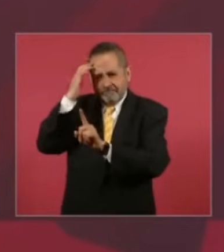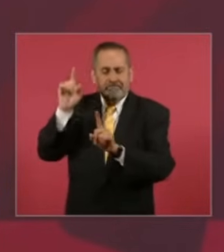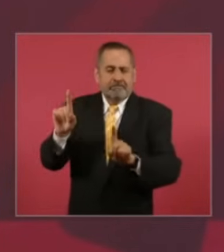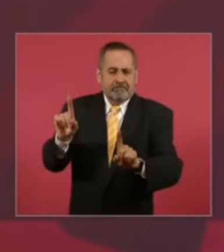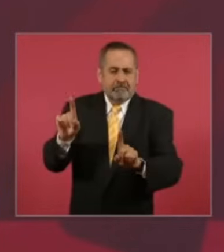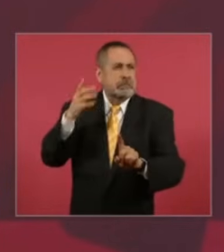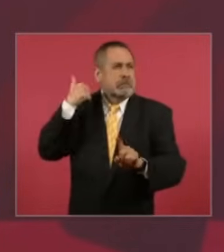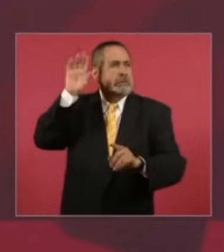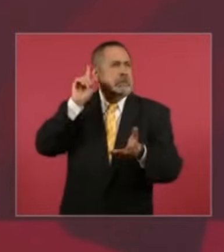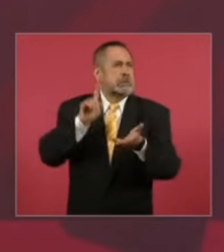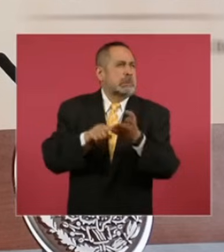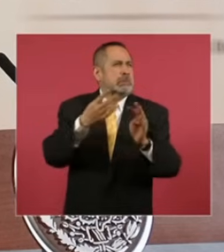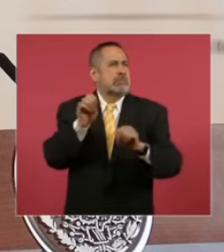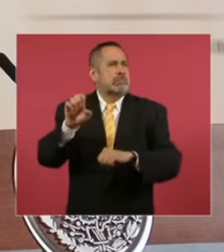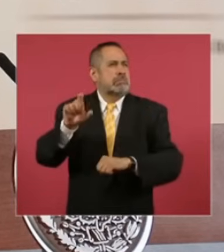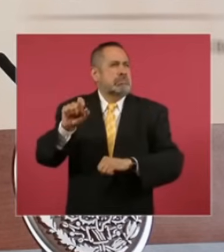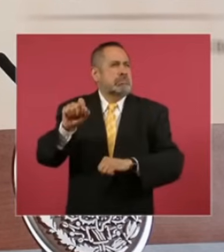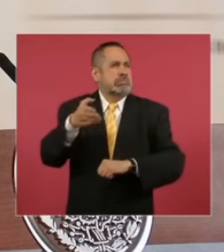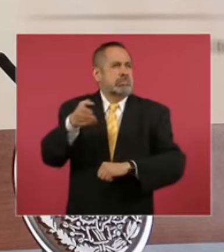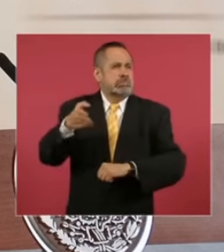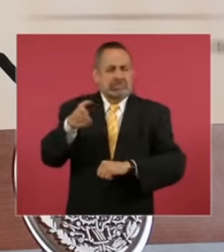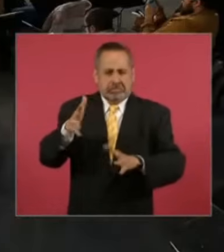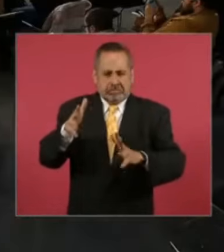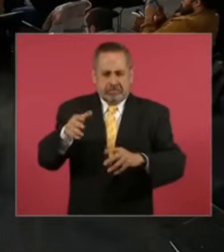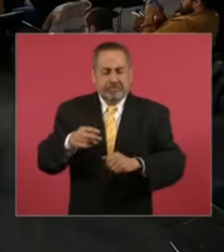en los años 20. Por eso